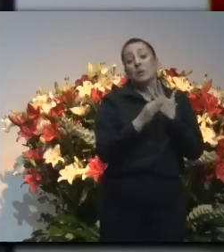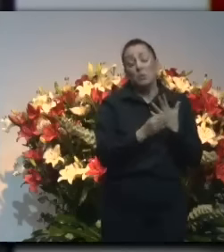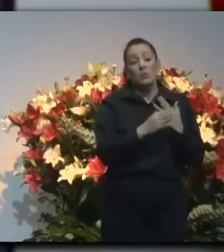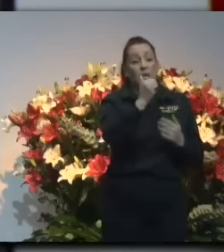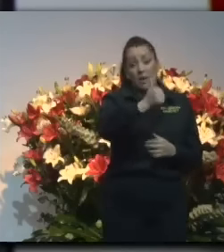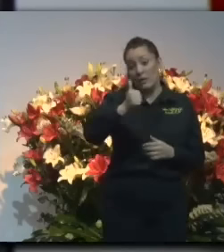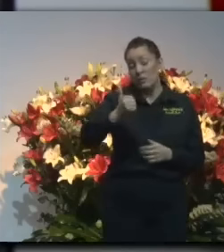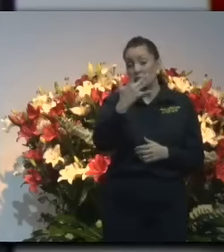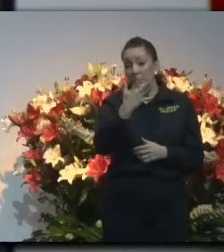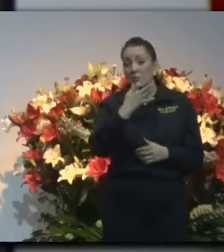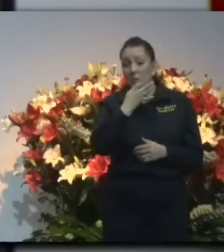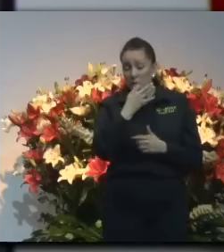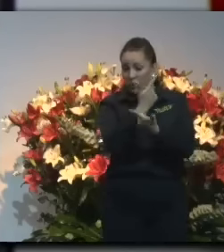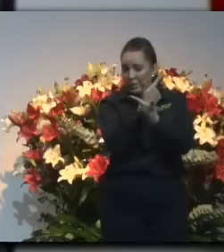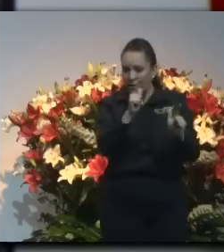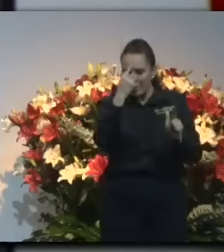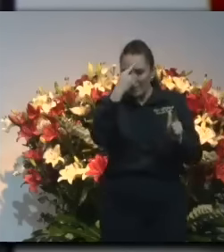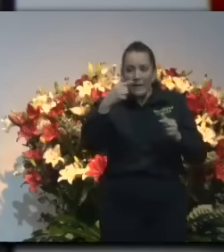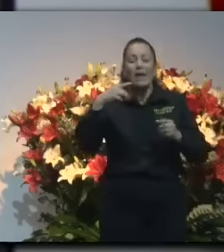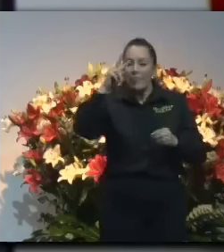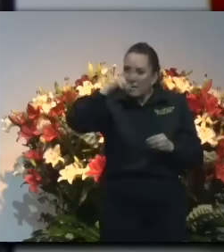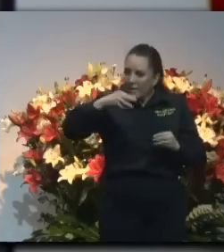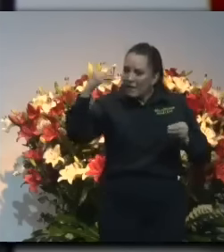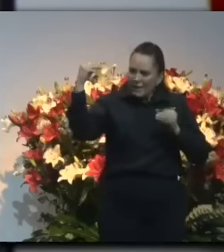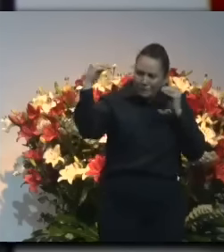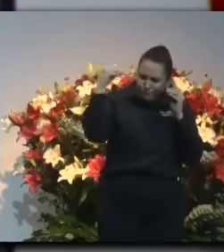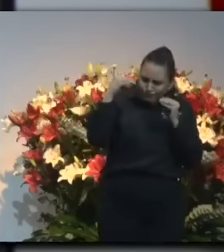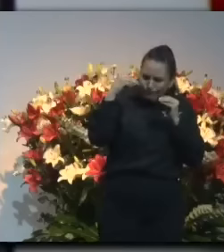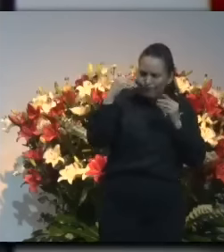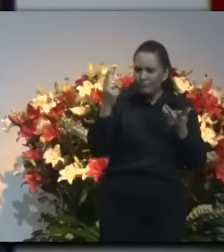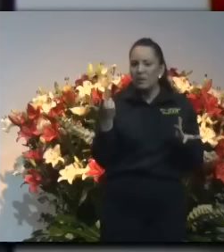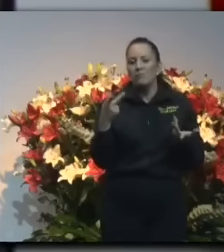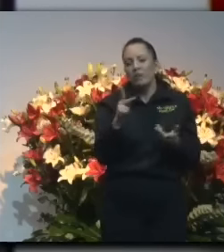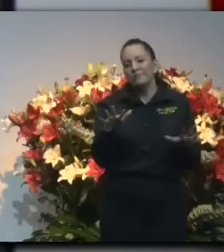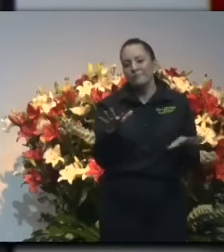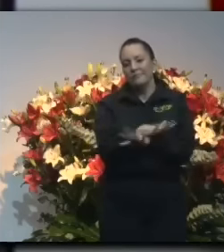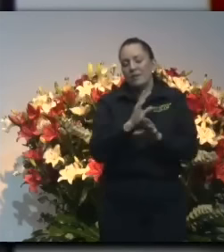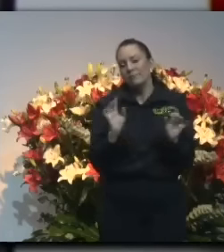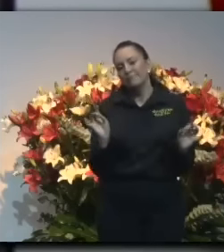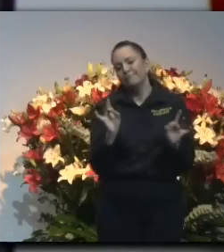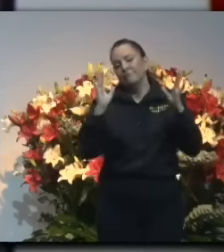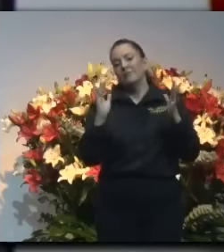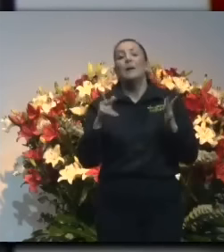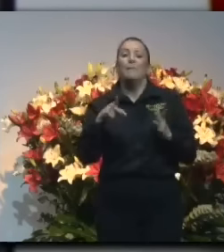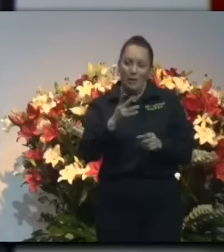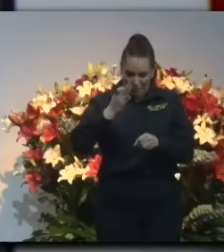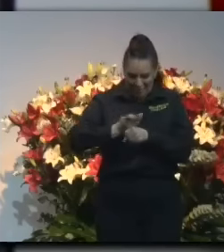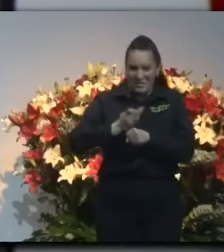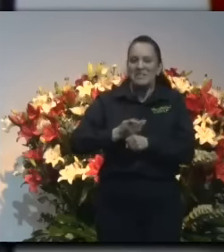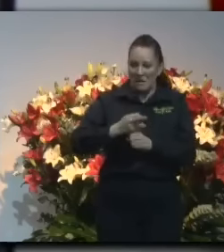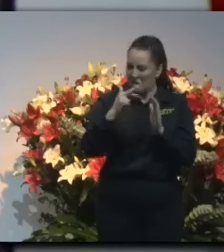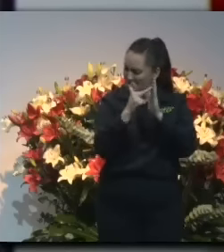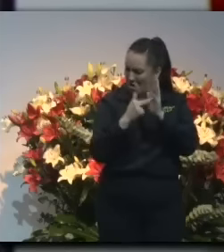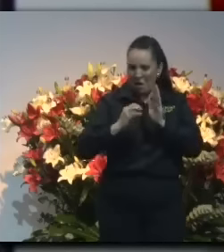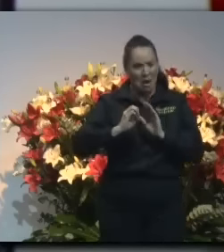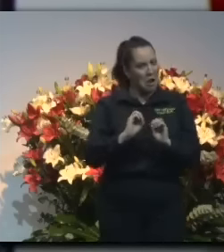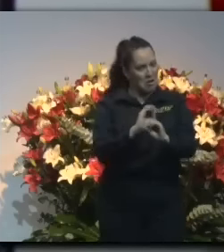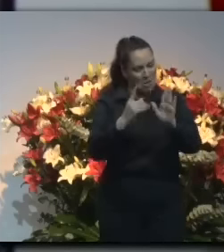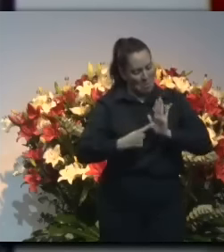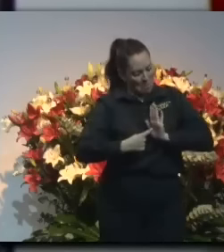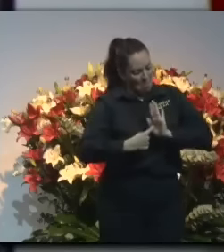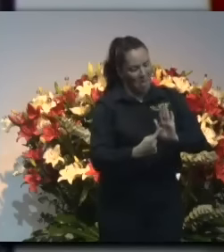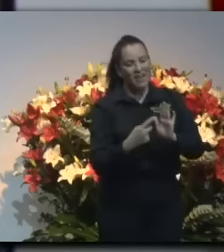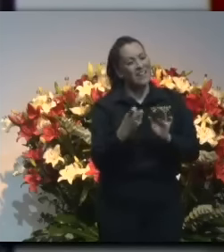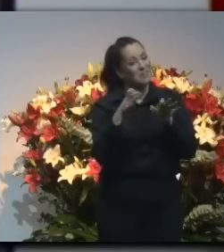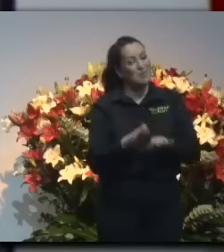libre para intercambiar, debatir entre nosotros, y pues se cambió. Entonces, qué bueno que aquí hay reglas claras y eso es muy, muy importante, y que